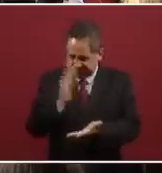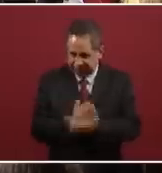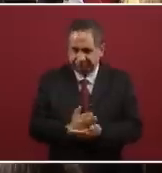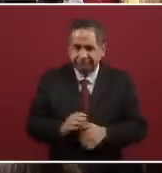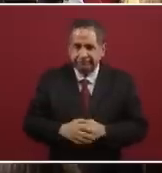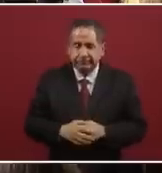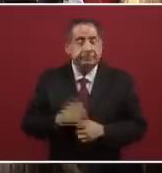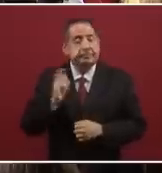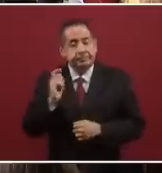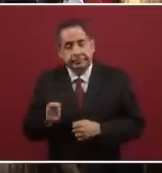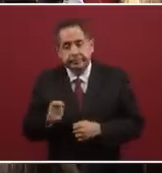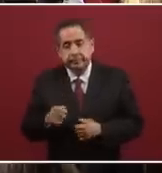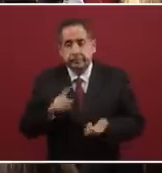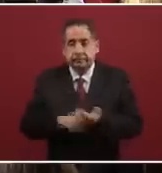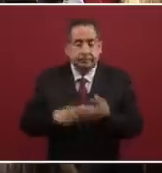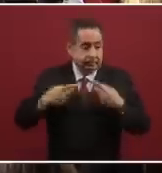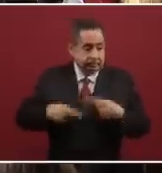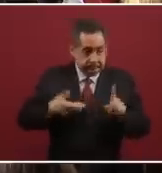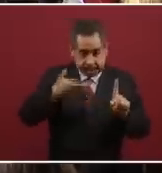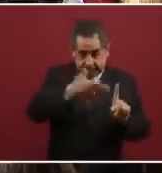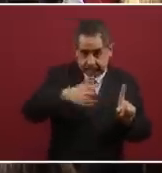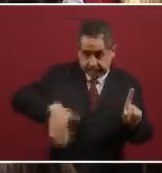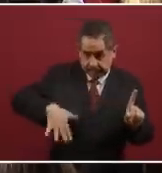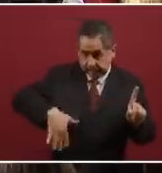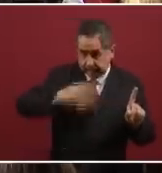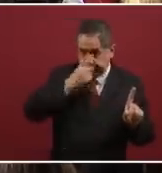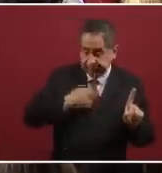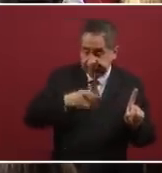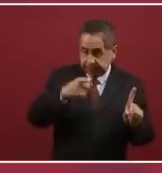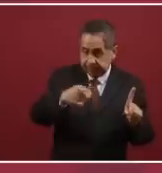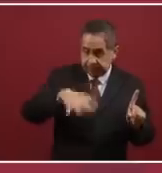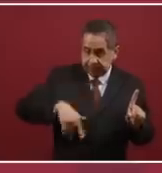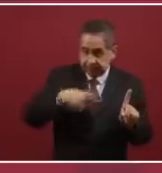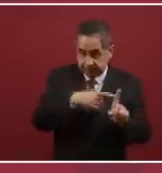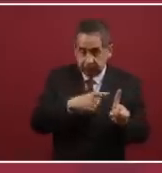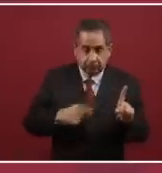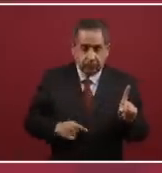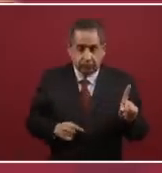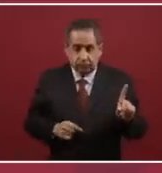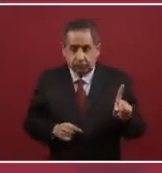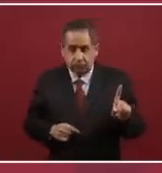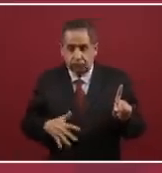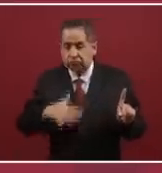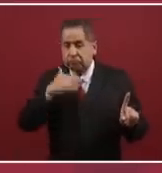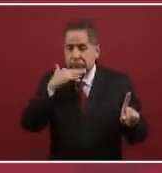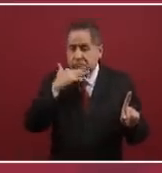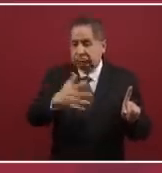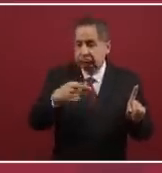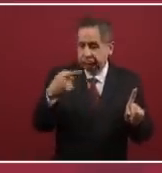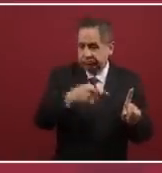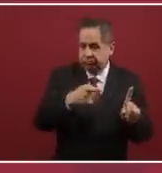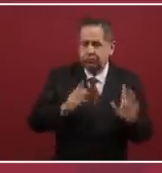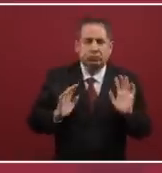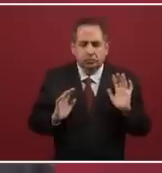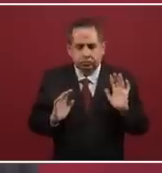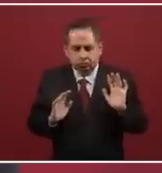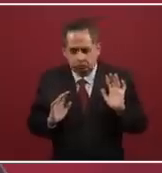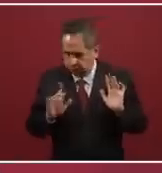Esto no quiere decir que la persona a la que estás haciendo referencia sea un corrupto. Yo